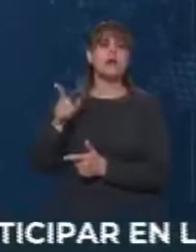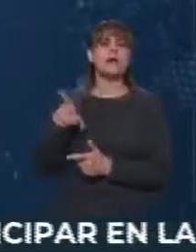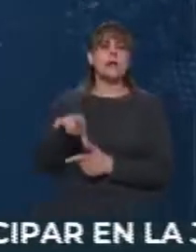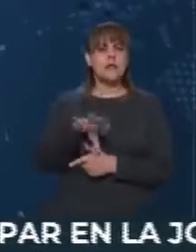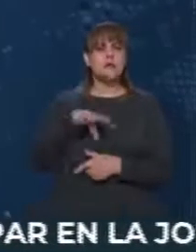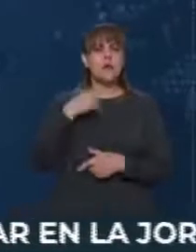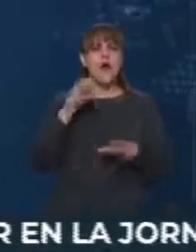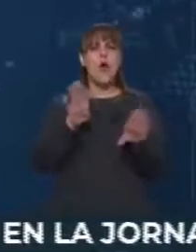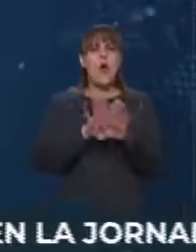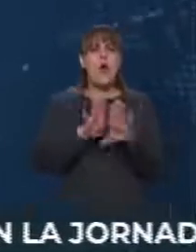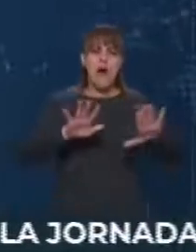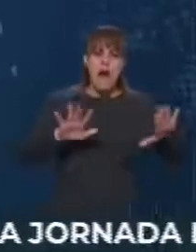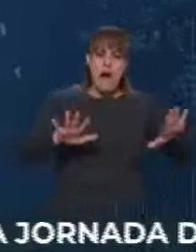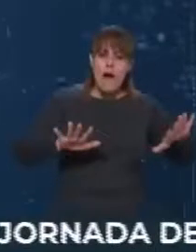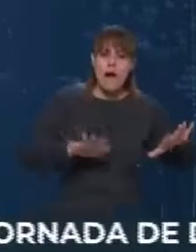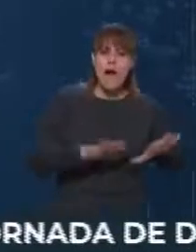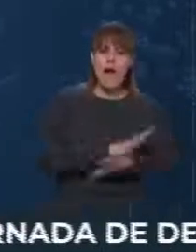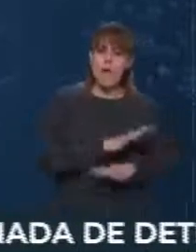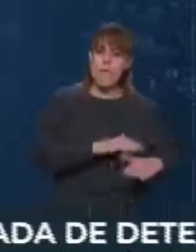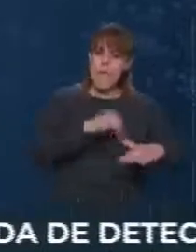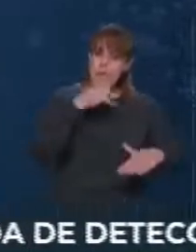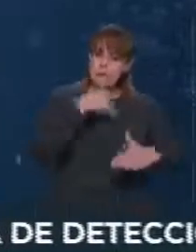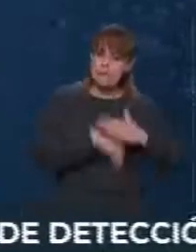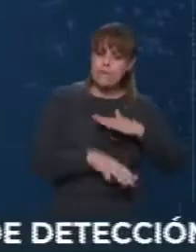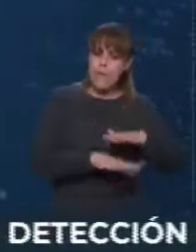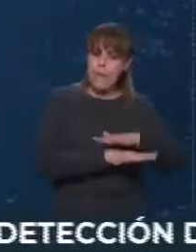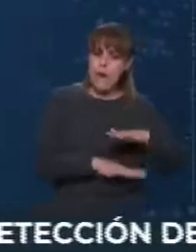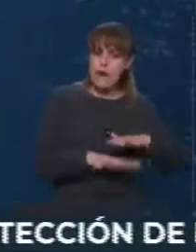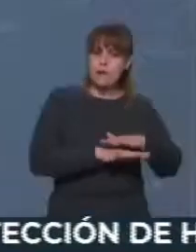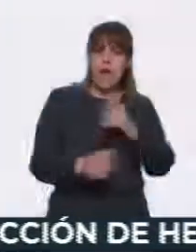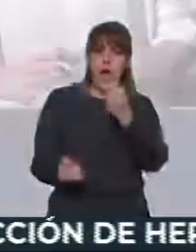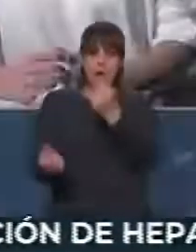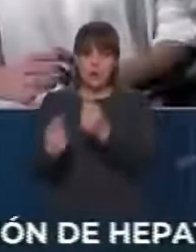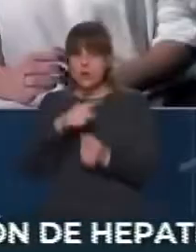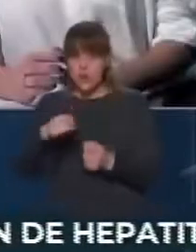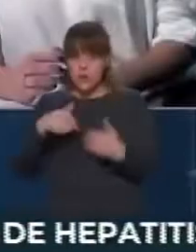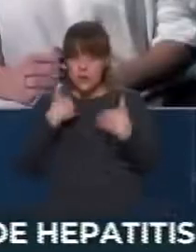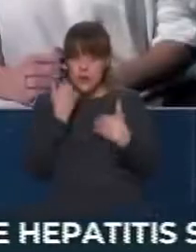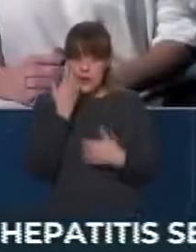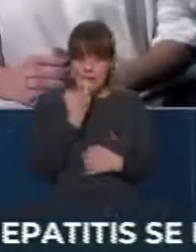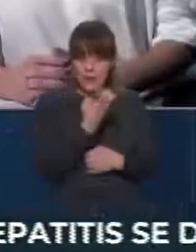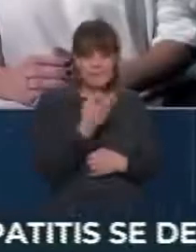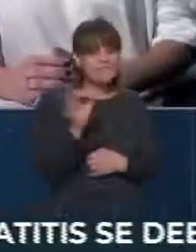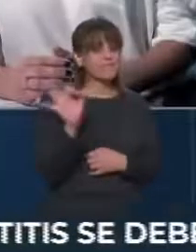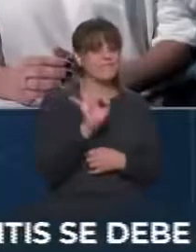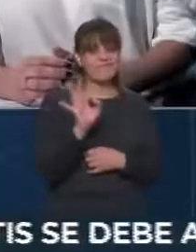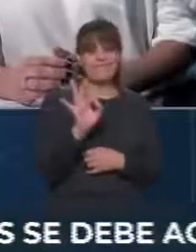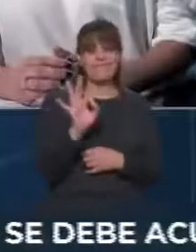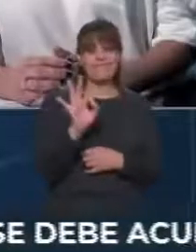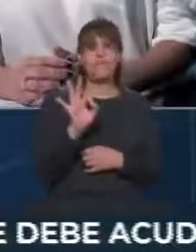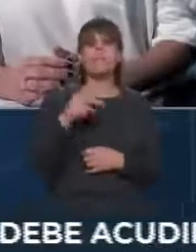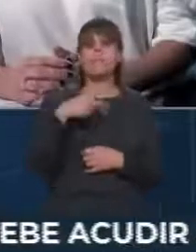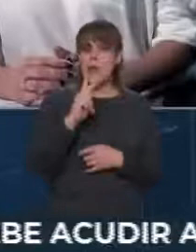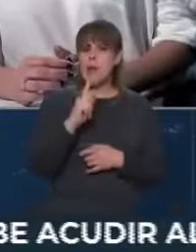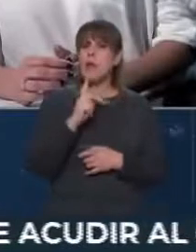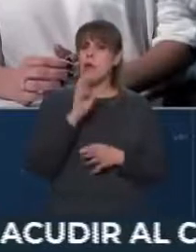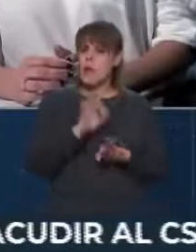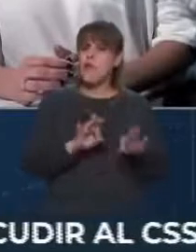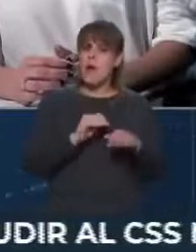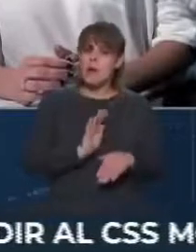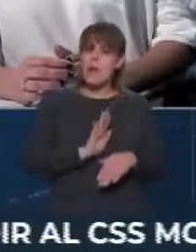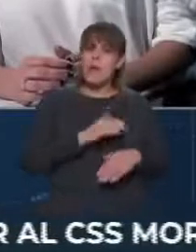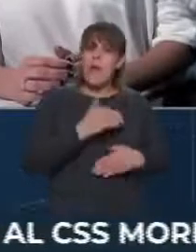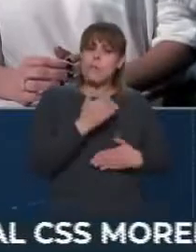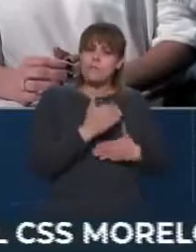estructural. A lo mejor no es la que todos esperaríamos, pero me parece que sí es un paso